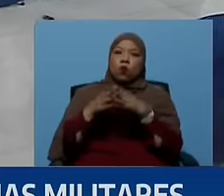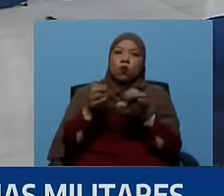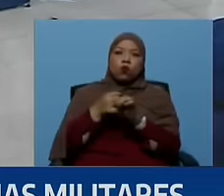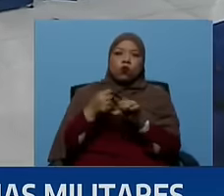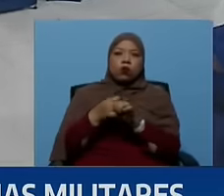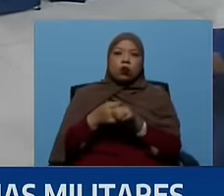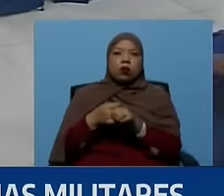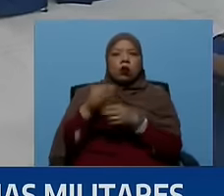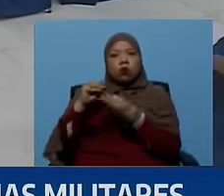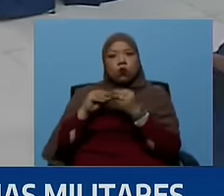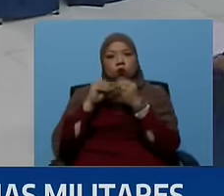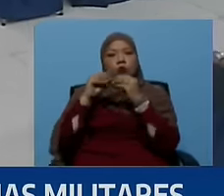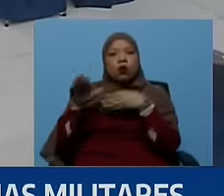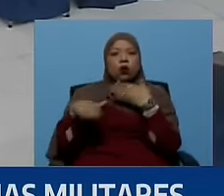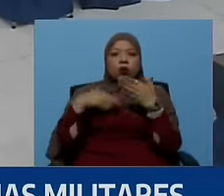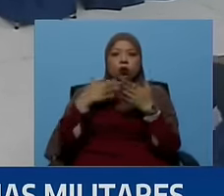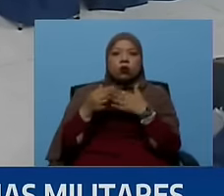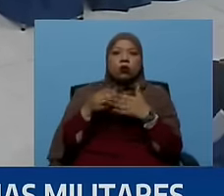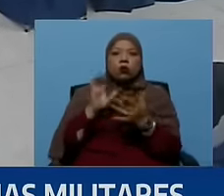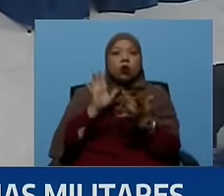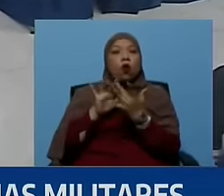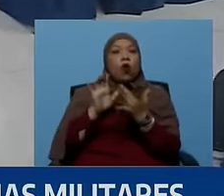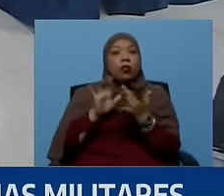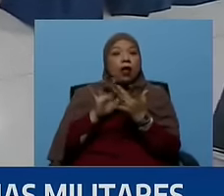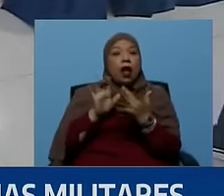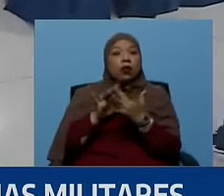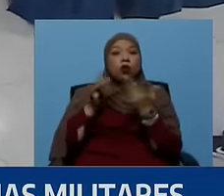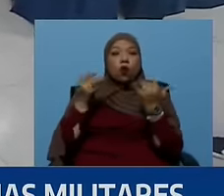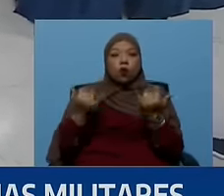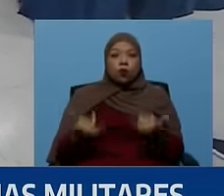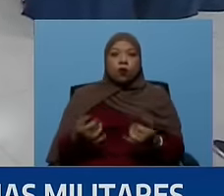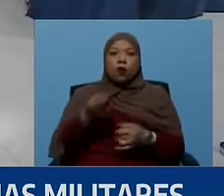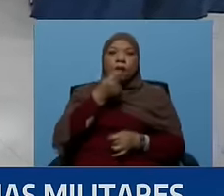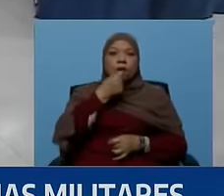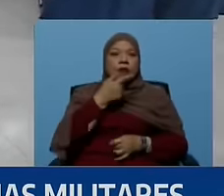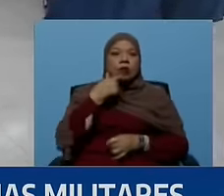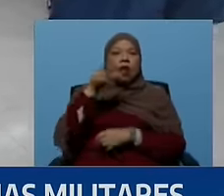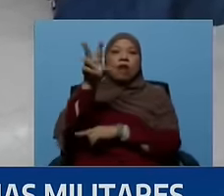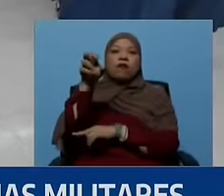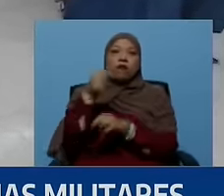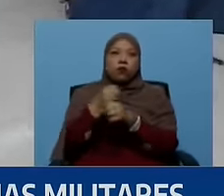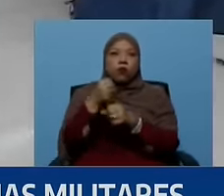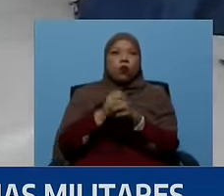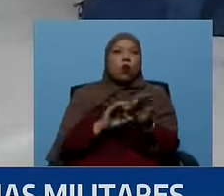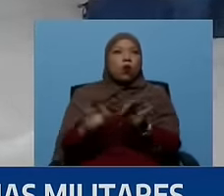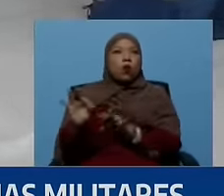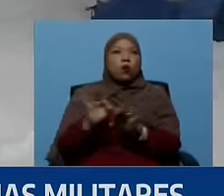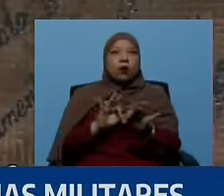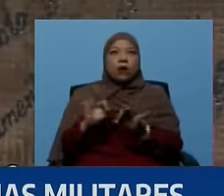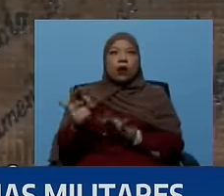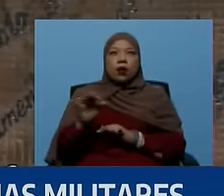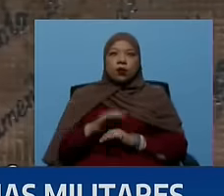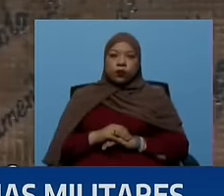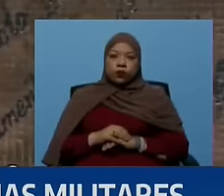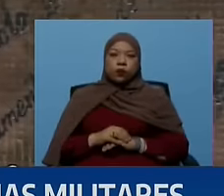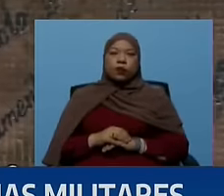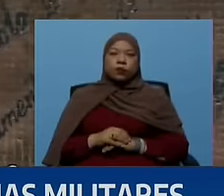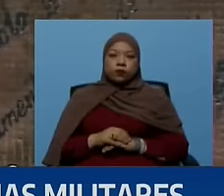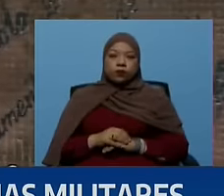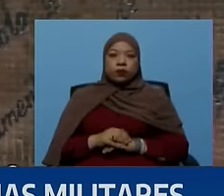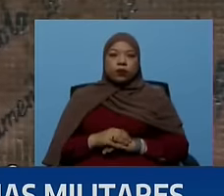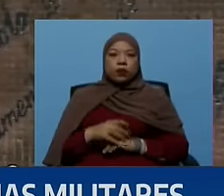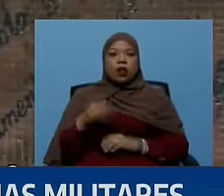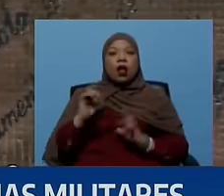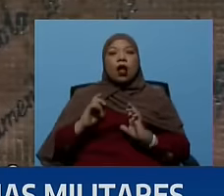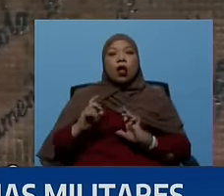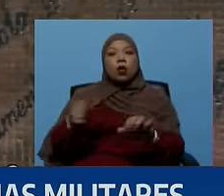tenga que ser arreglado vamos a hacer un pase en esta jornada de viernes de vircom miles preparándonos para